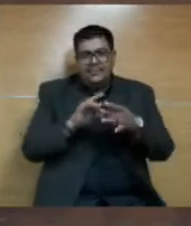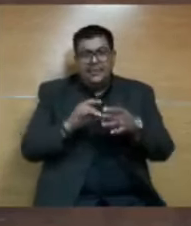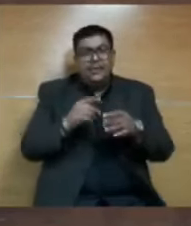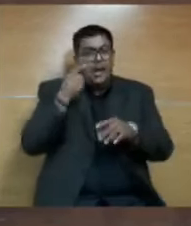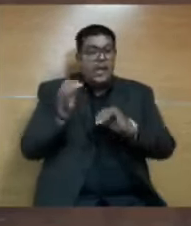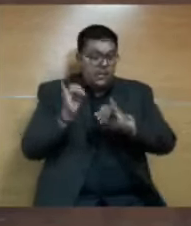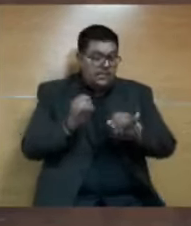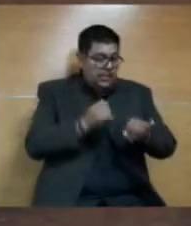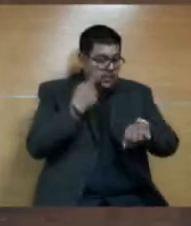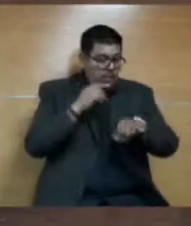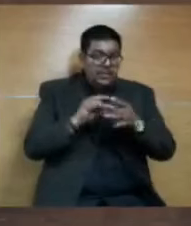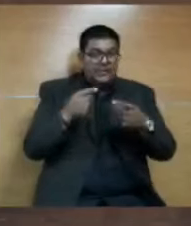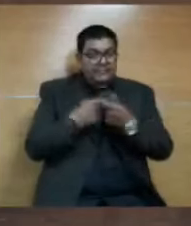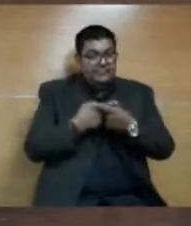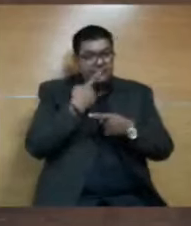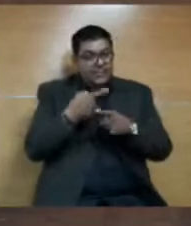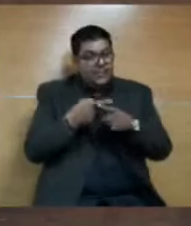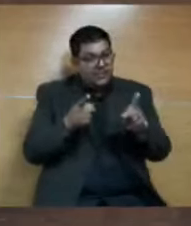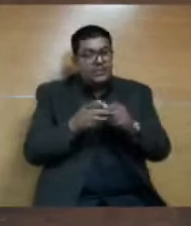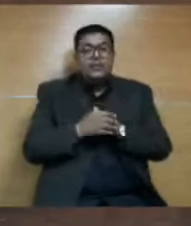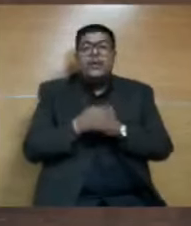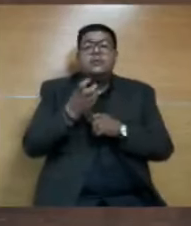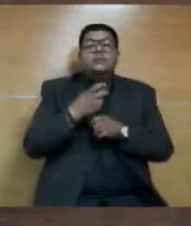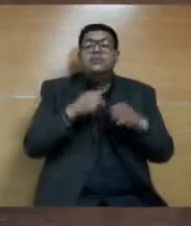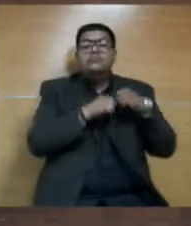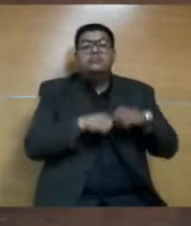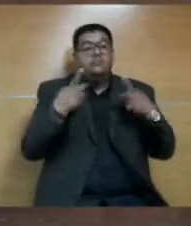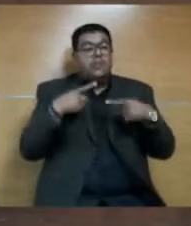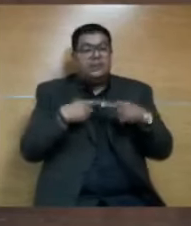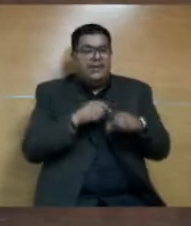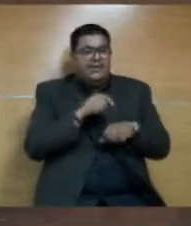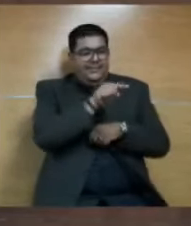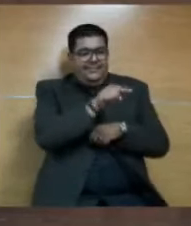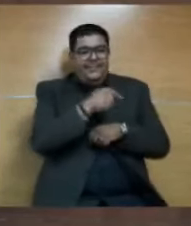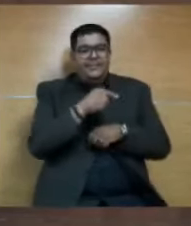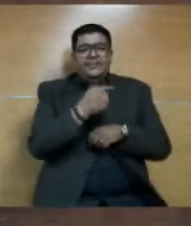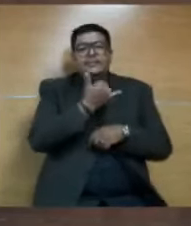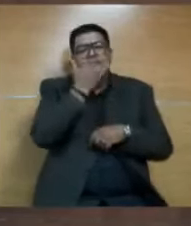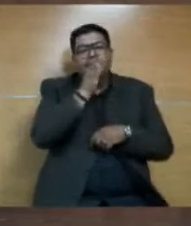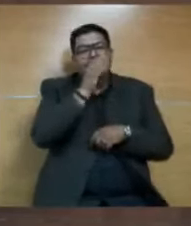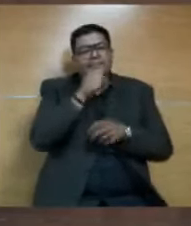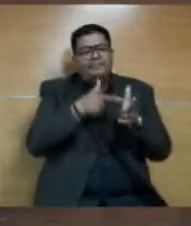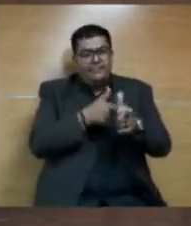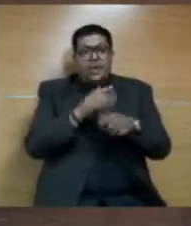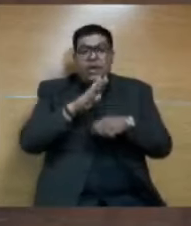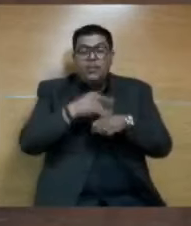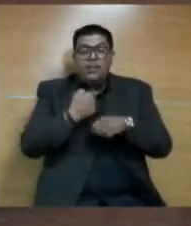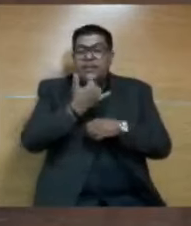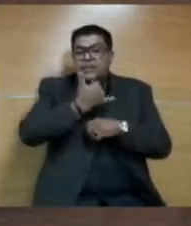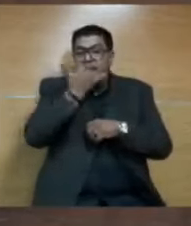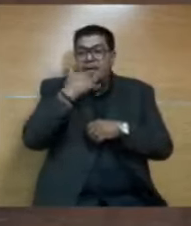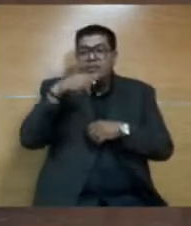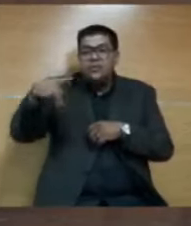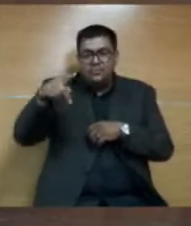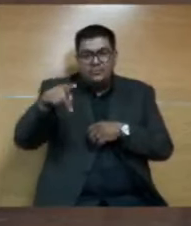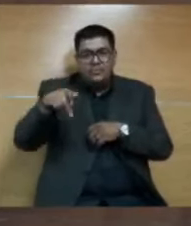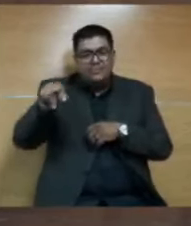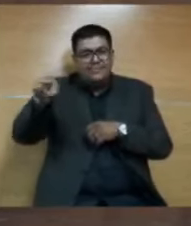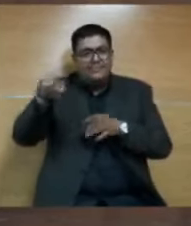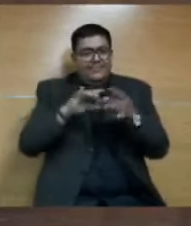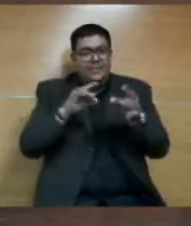de independencia e imparcialidad de las autoridades electorales, se considera inoperante porque parte de una premisa